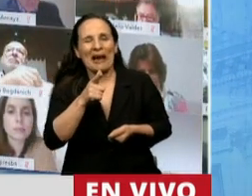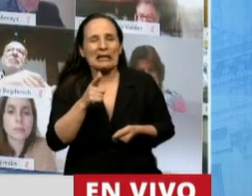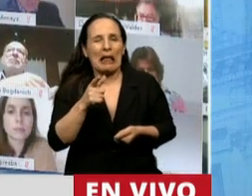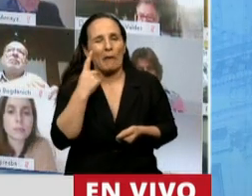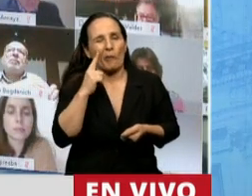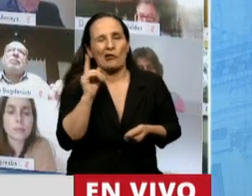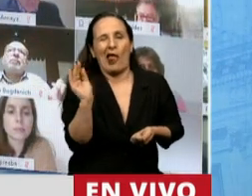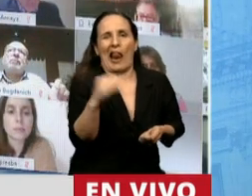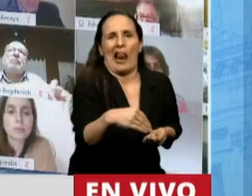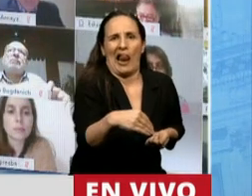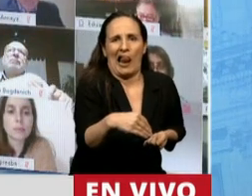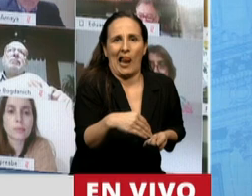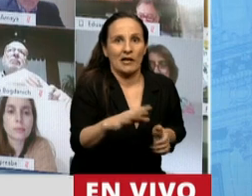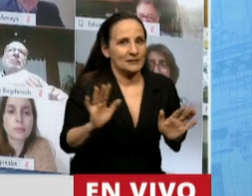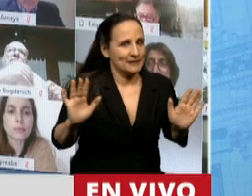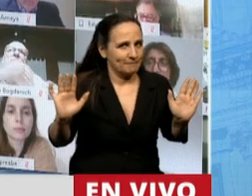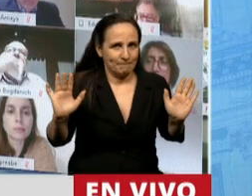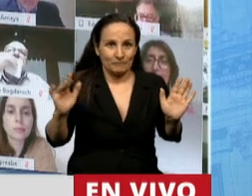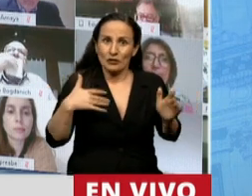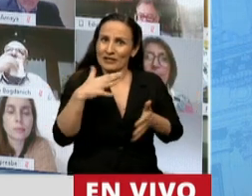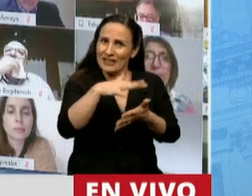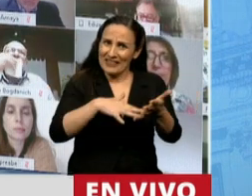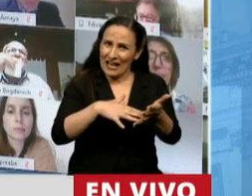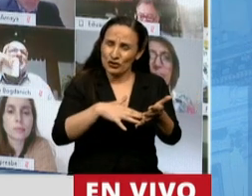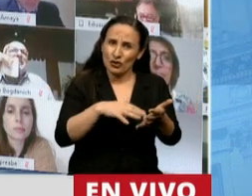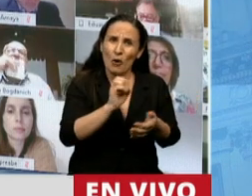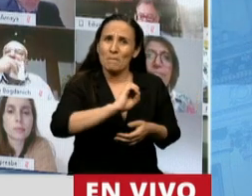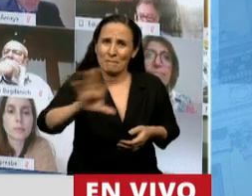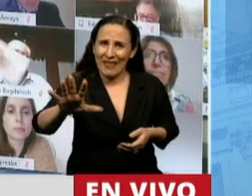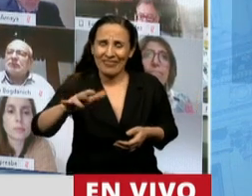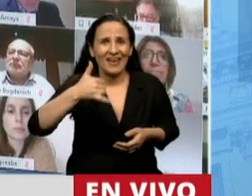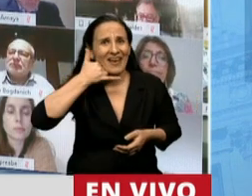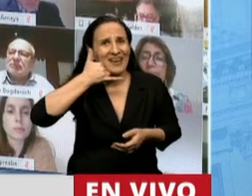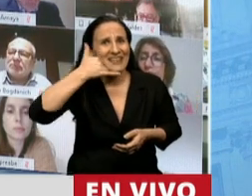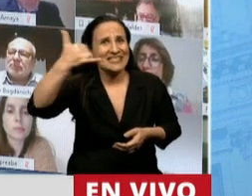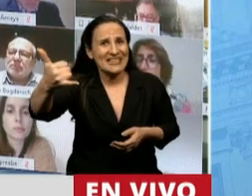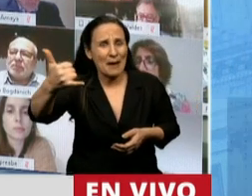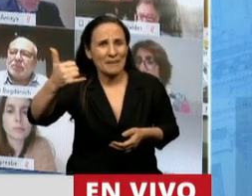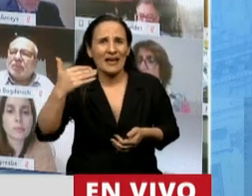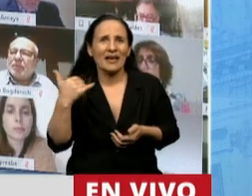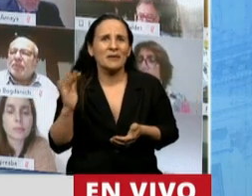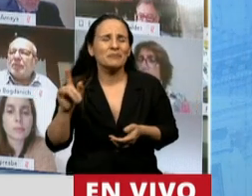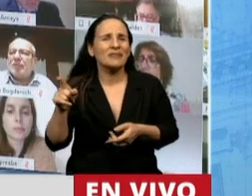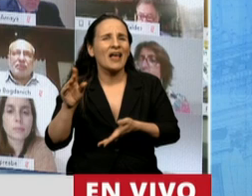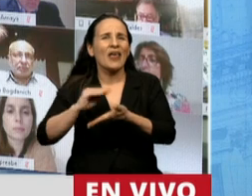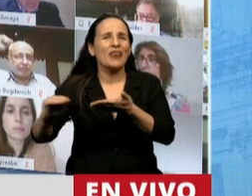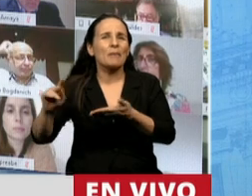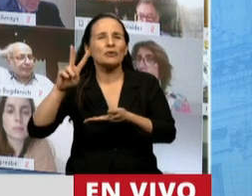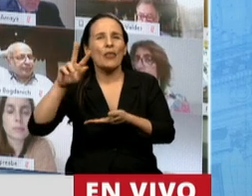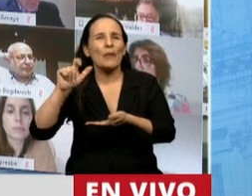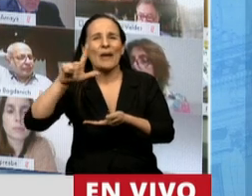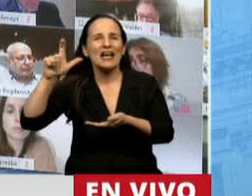quiero decir que lo se lo mandé ese texto y lo llamé por teléfono es una propuesta que me hizo la diputada